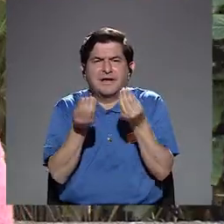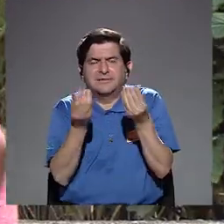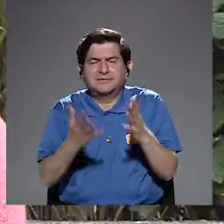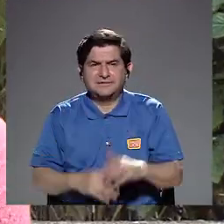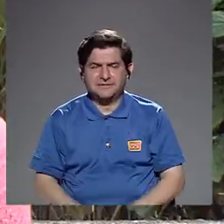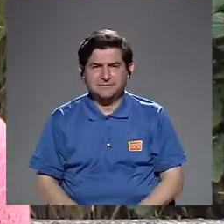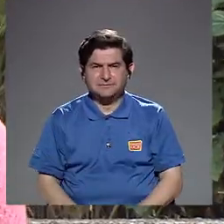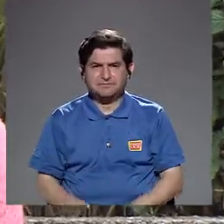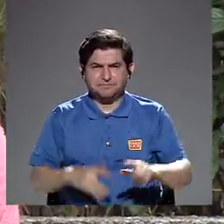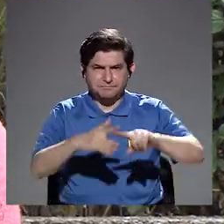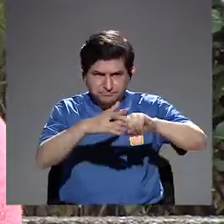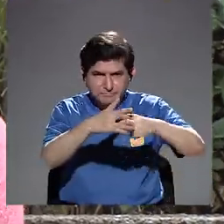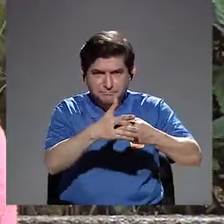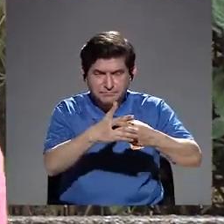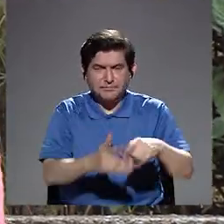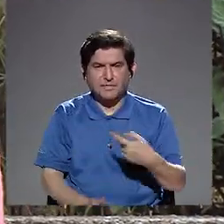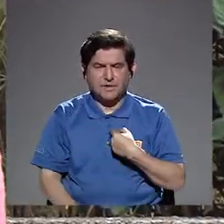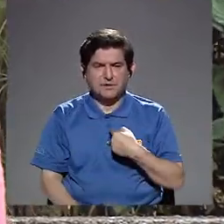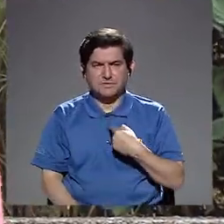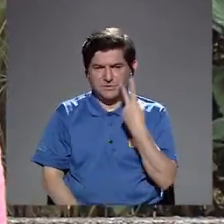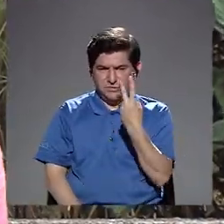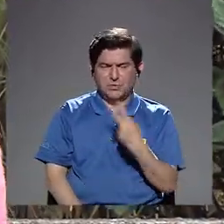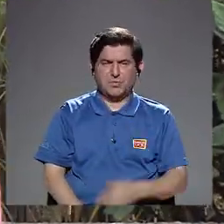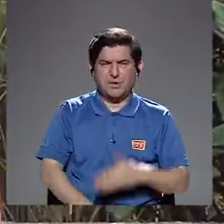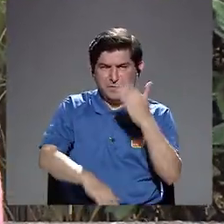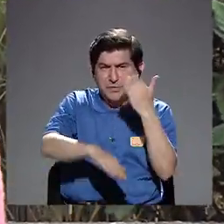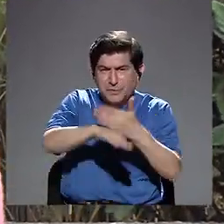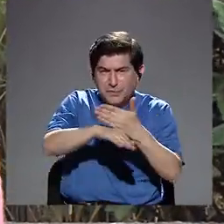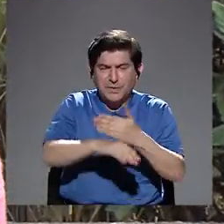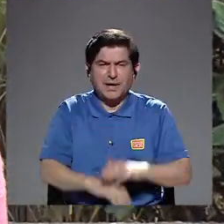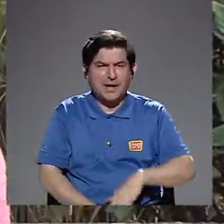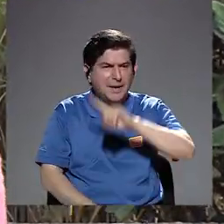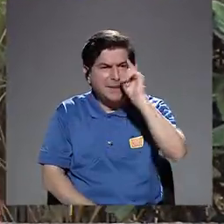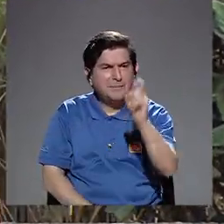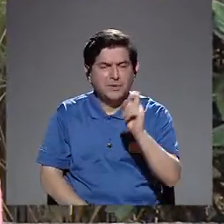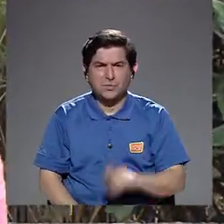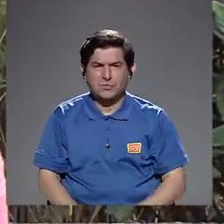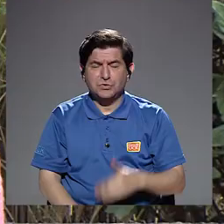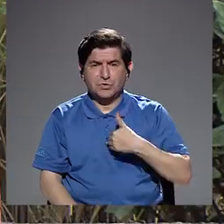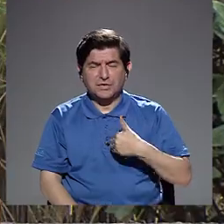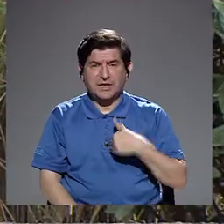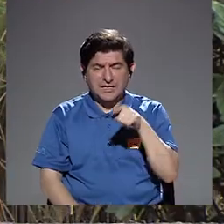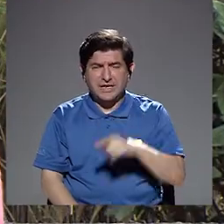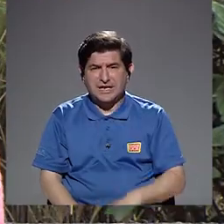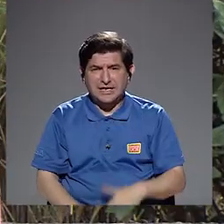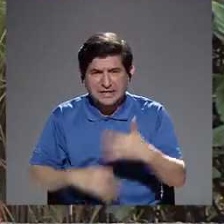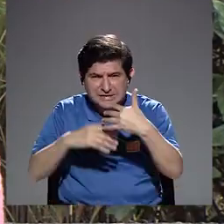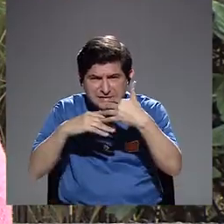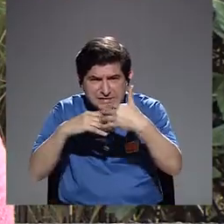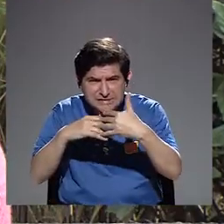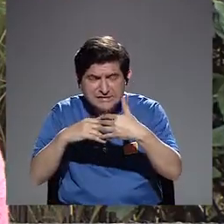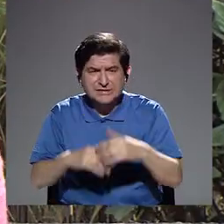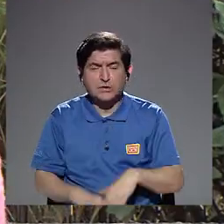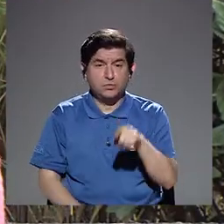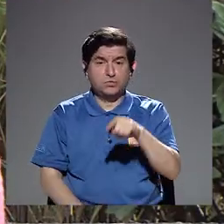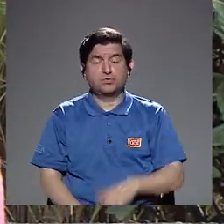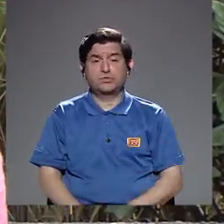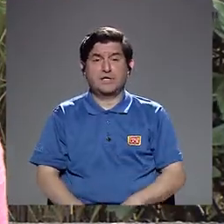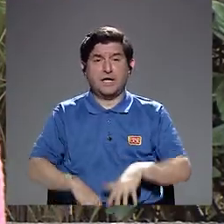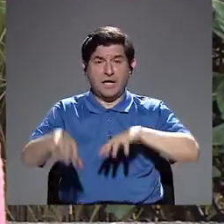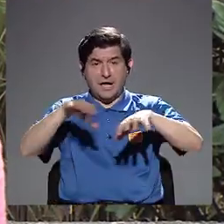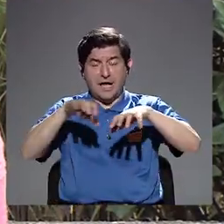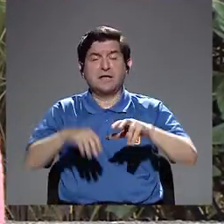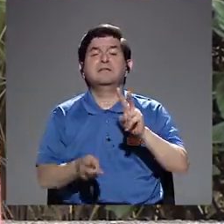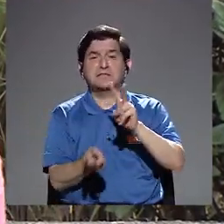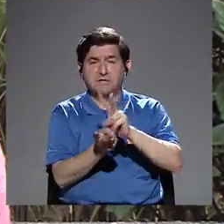hacemos, verdad? Inicialmente, si me veo una lesión, voy y consulto. ¿Por qué? Porque si tenés una lesión, sos sexualmente activo,